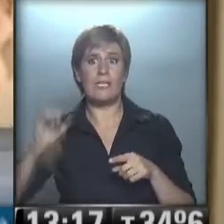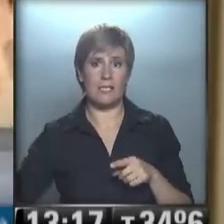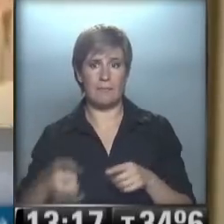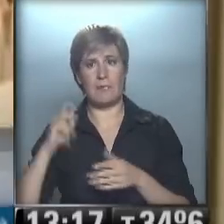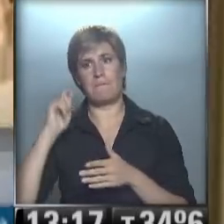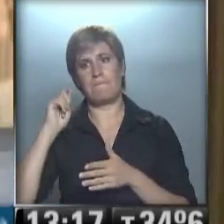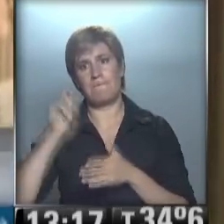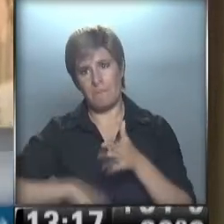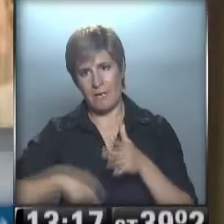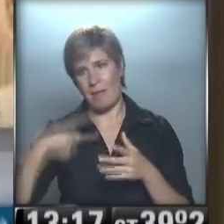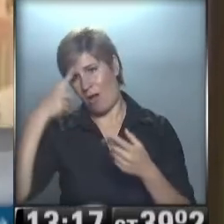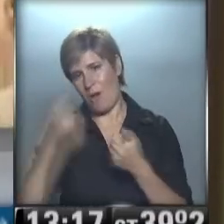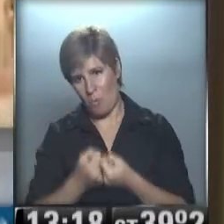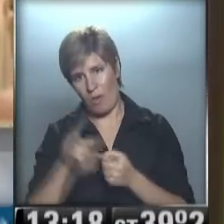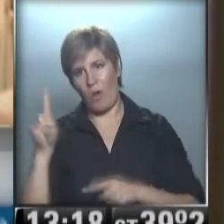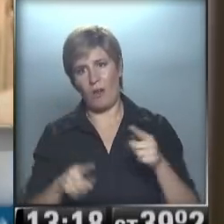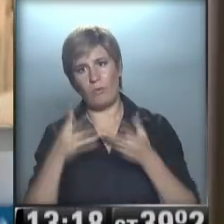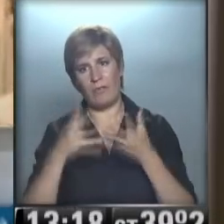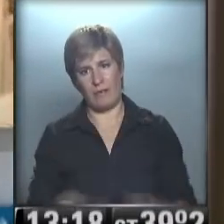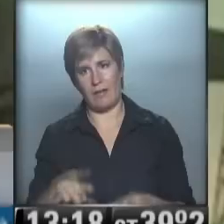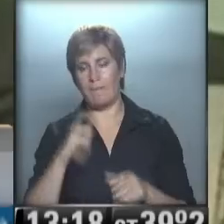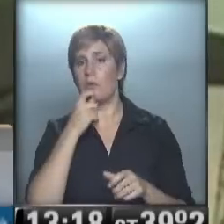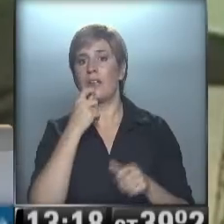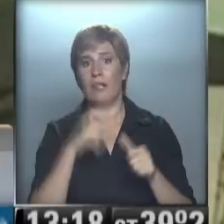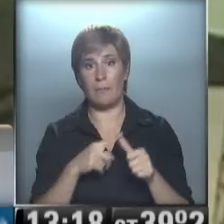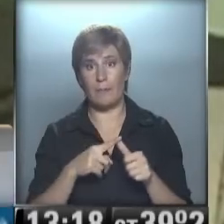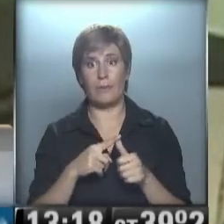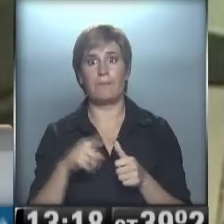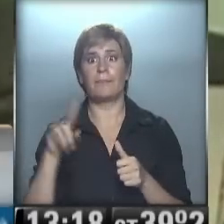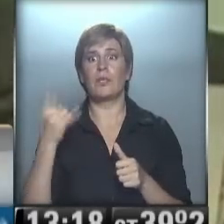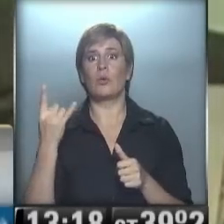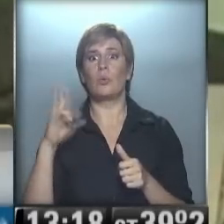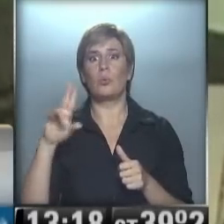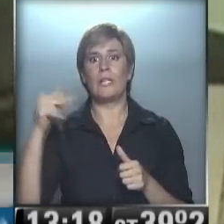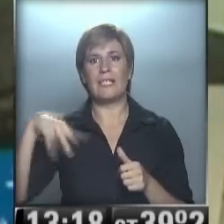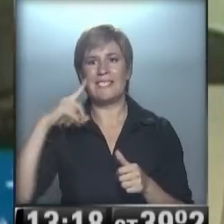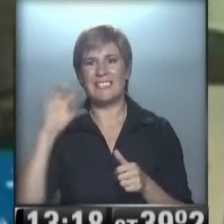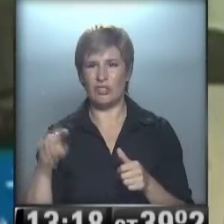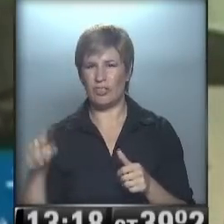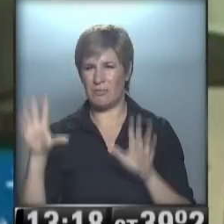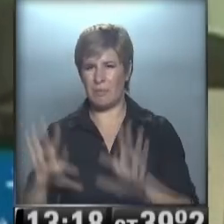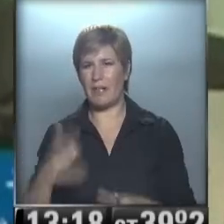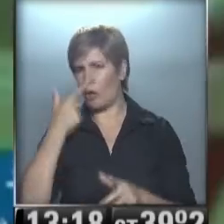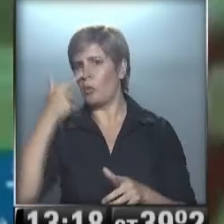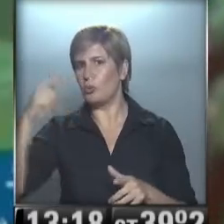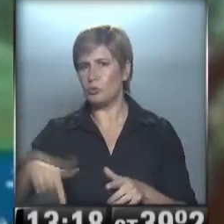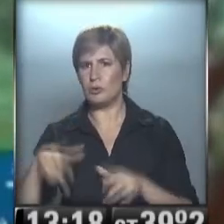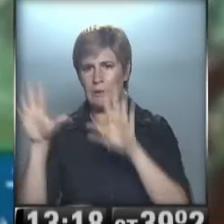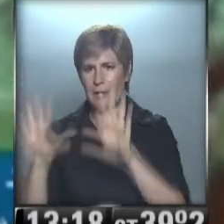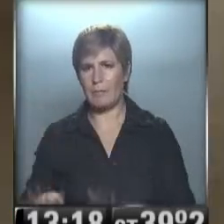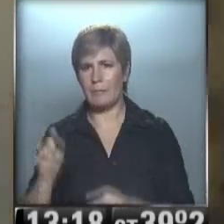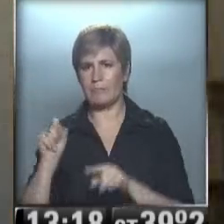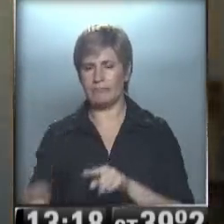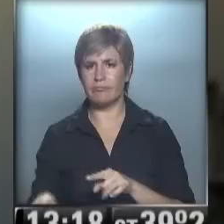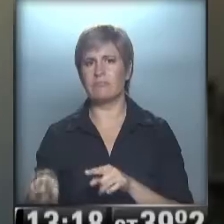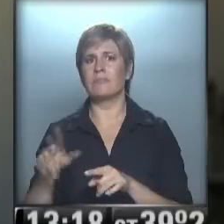concesiones. Las más importantes son las siguientes. El uranio usado como combustible para el reactor nuclear de Bushehr en la costa